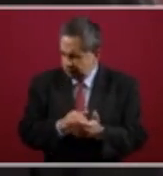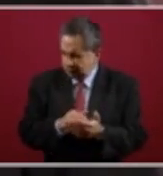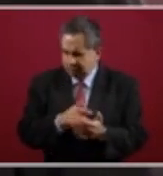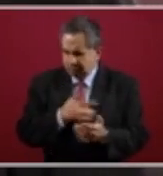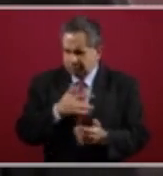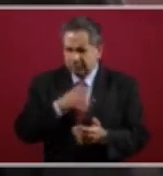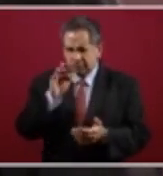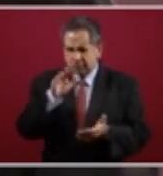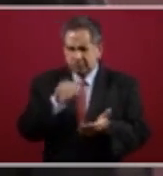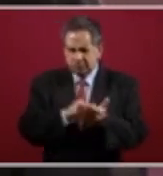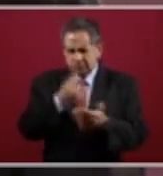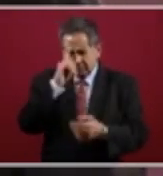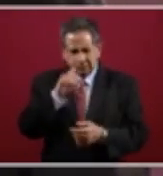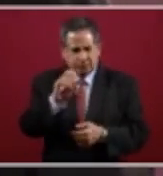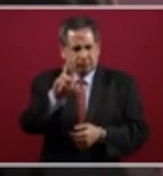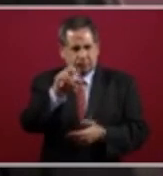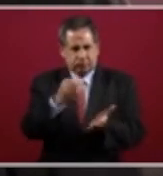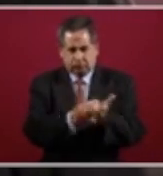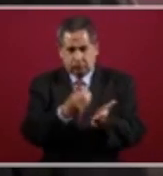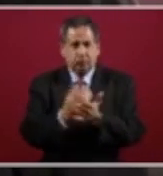$40,000 para los de oro,